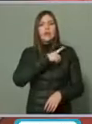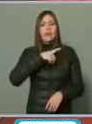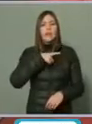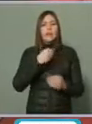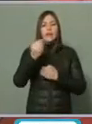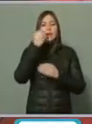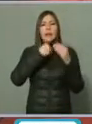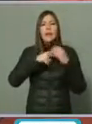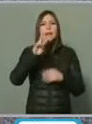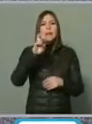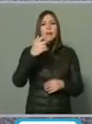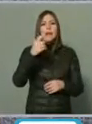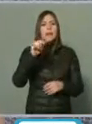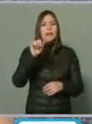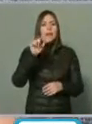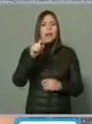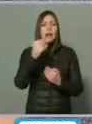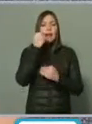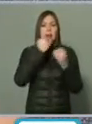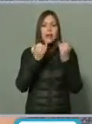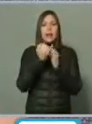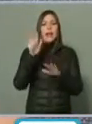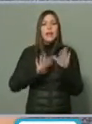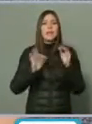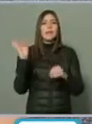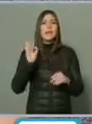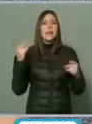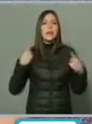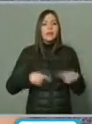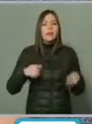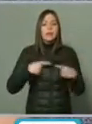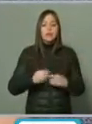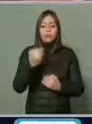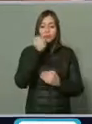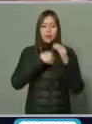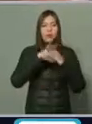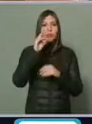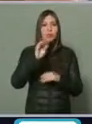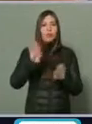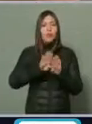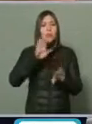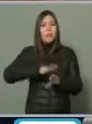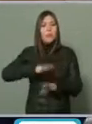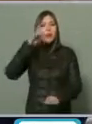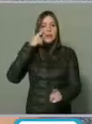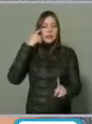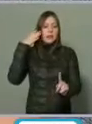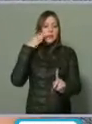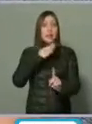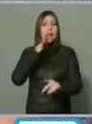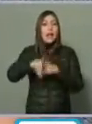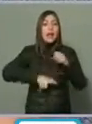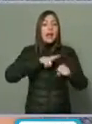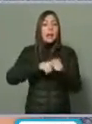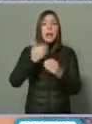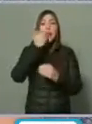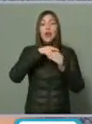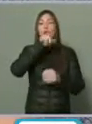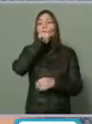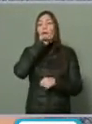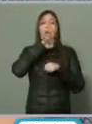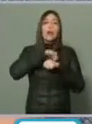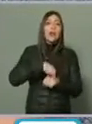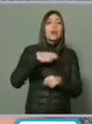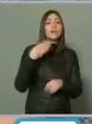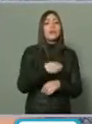proteína vegetal, por la que quizá a veces no nos vamos tanto en la alimentación, nos centramos como mucho más en el animal. ¿Por qué es importante ingerir la vegetal y